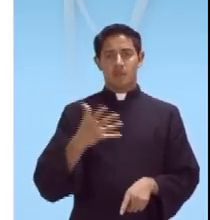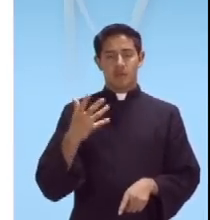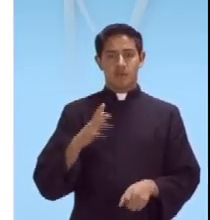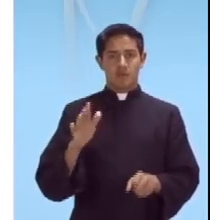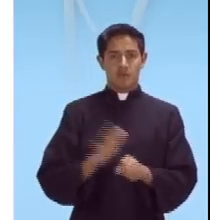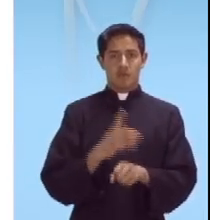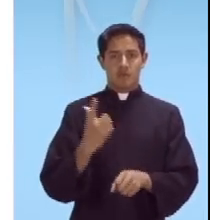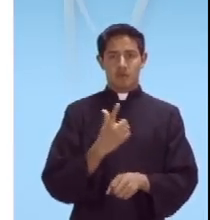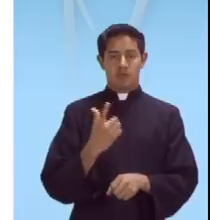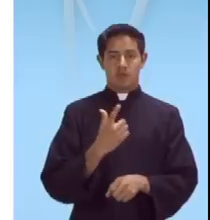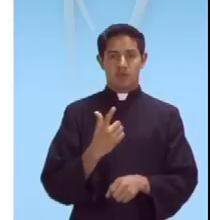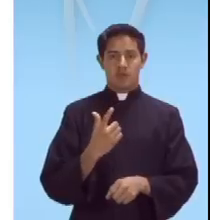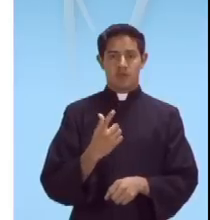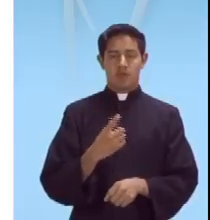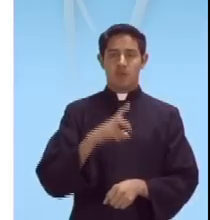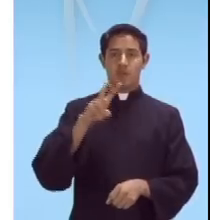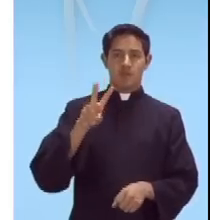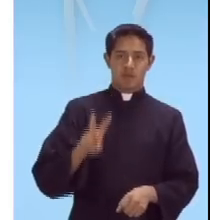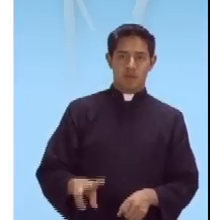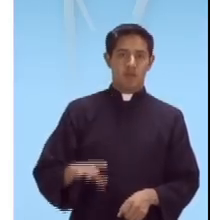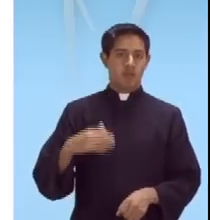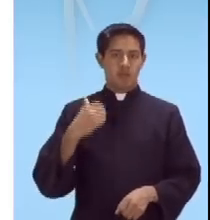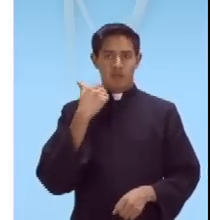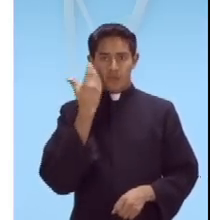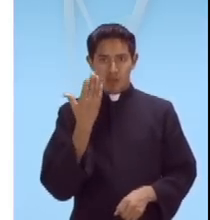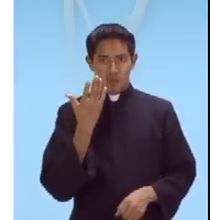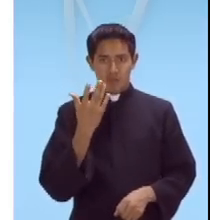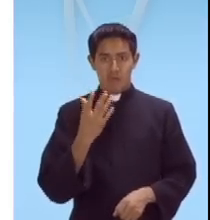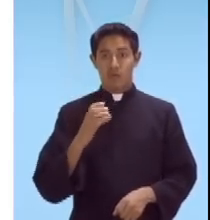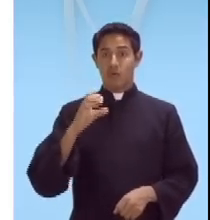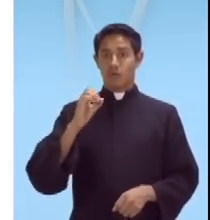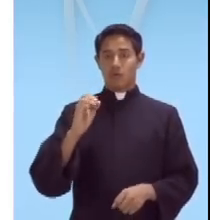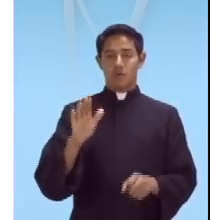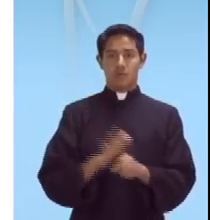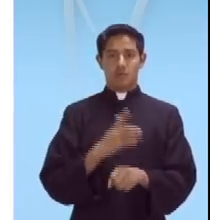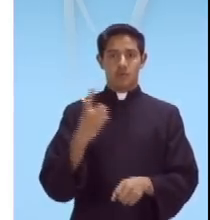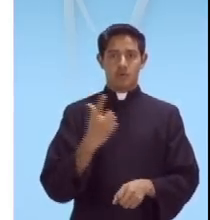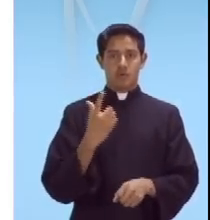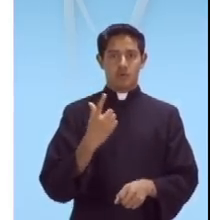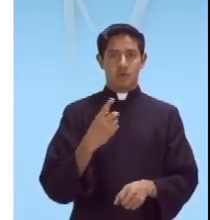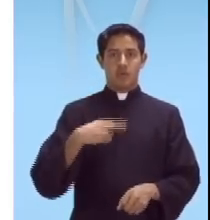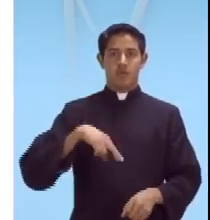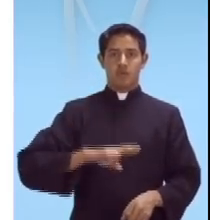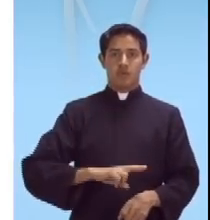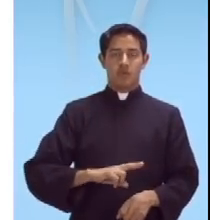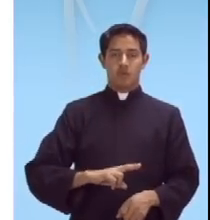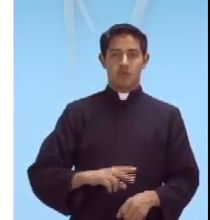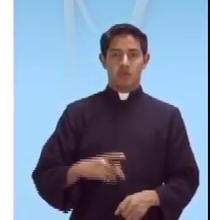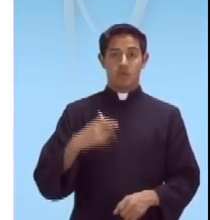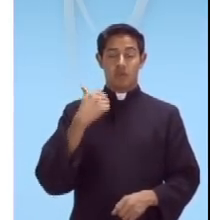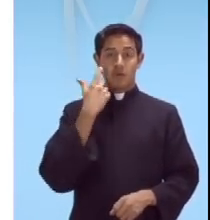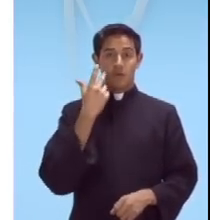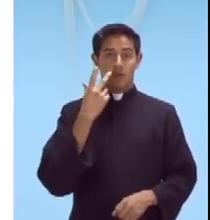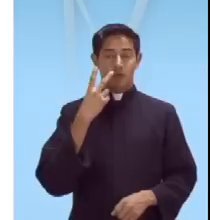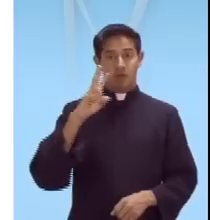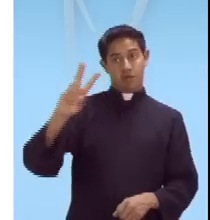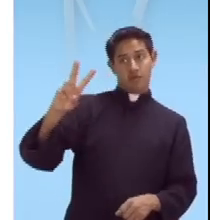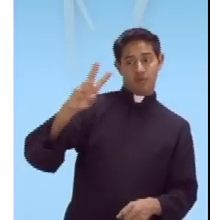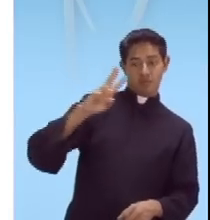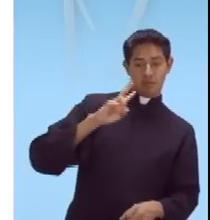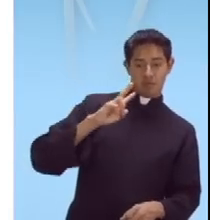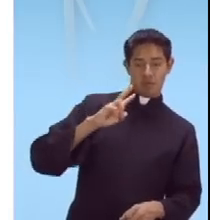o porque buscamos la admiración. Nosotros somos siervos del Señor y estamos